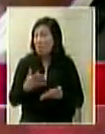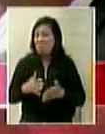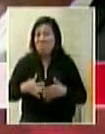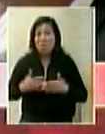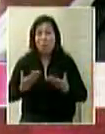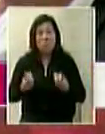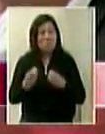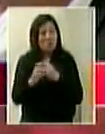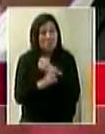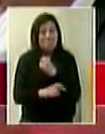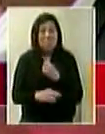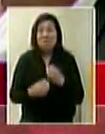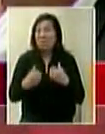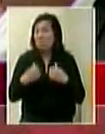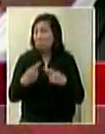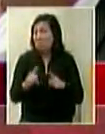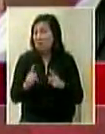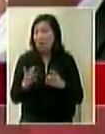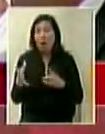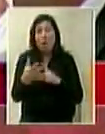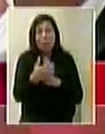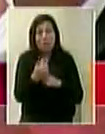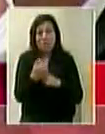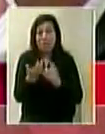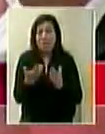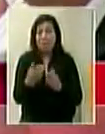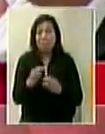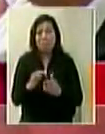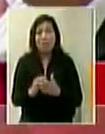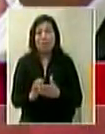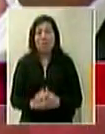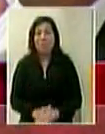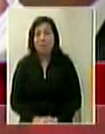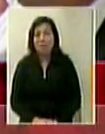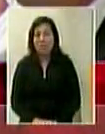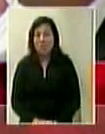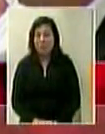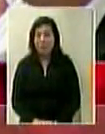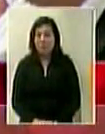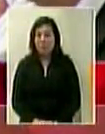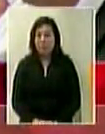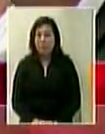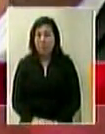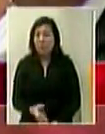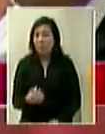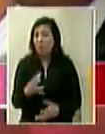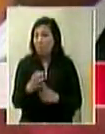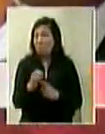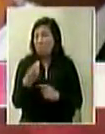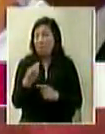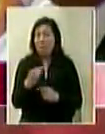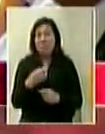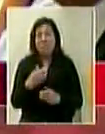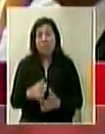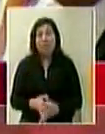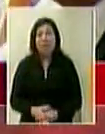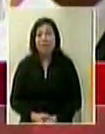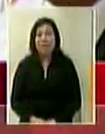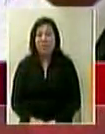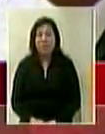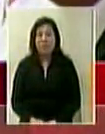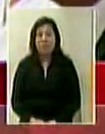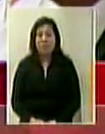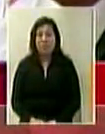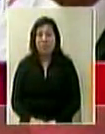como país vamos a permitir que secuestren dentro del penal de máxima seguridad al hermano del presidente, o que a los padres del presidente los